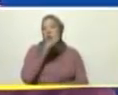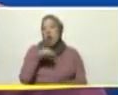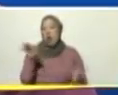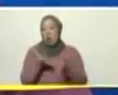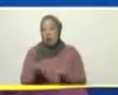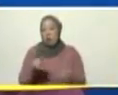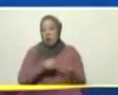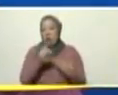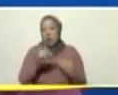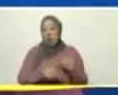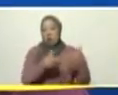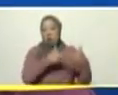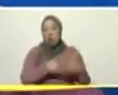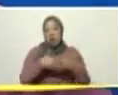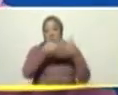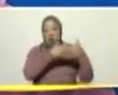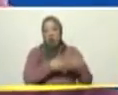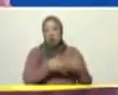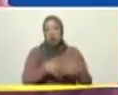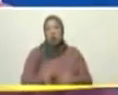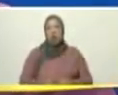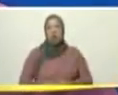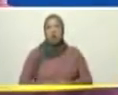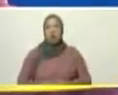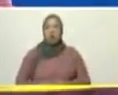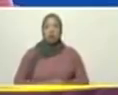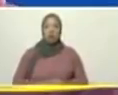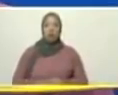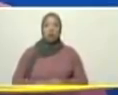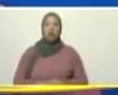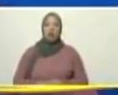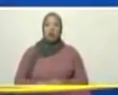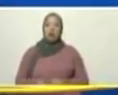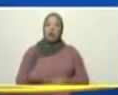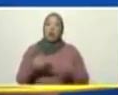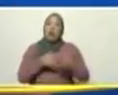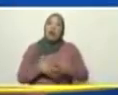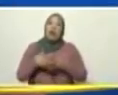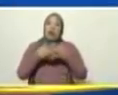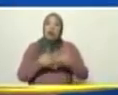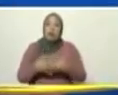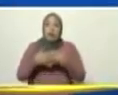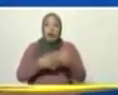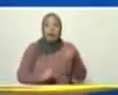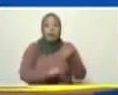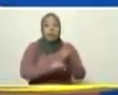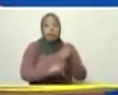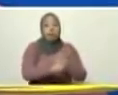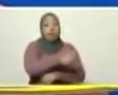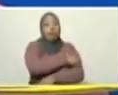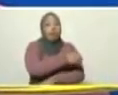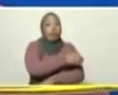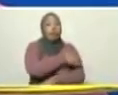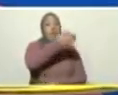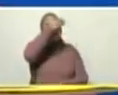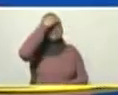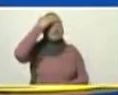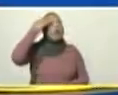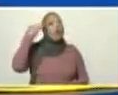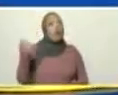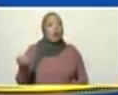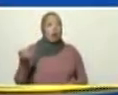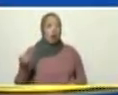trabaja para el centro, ¿no? Y trabaja para la socialdemocracia, para que gobiernen ellos, sin olvidarse, o sea, sin